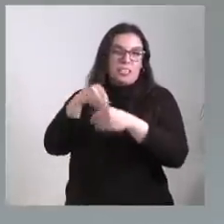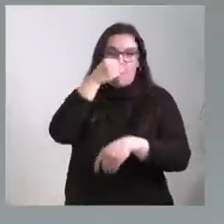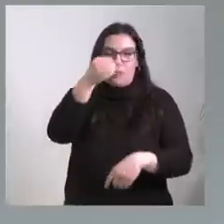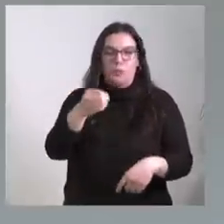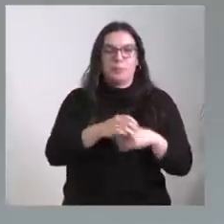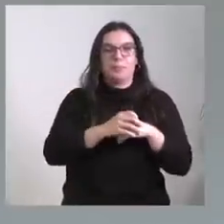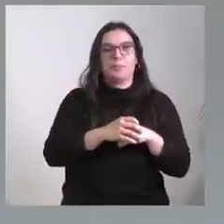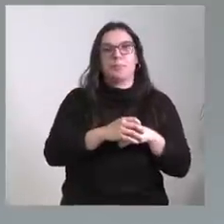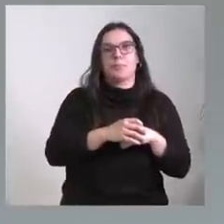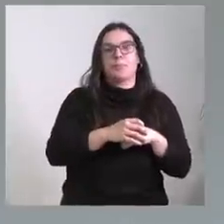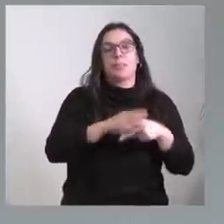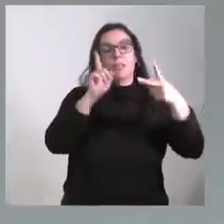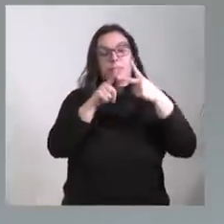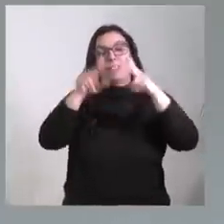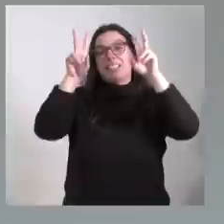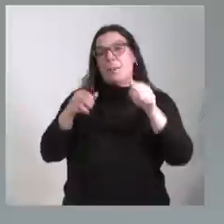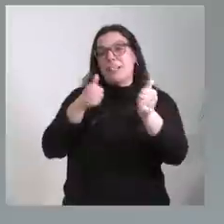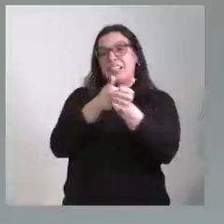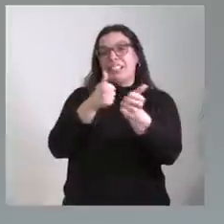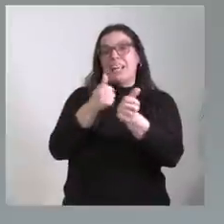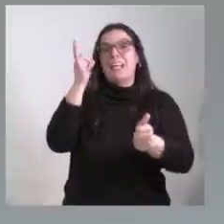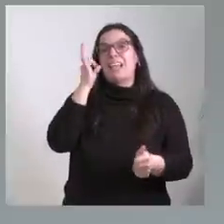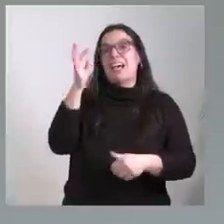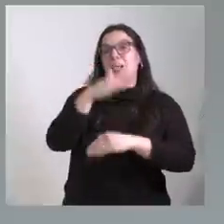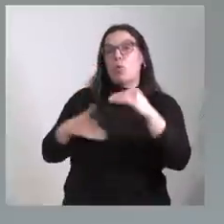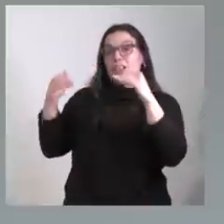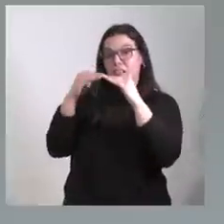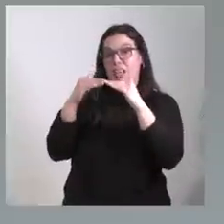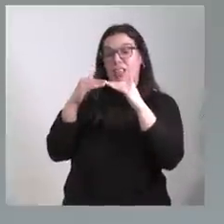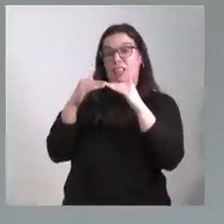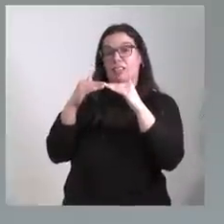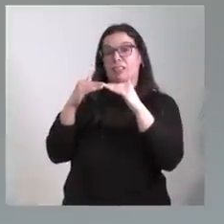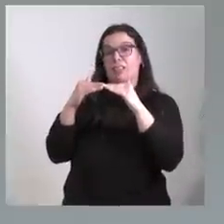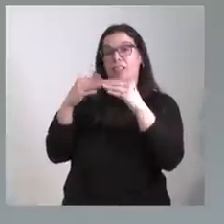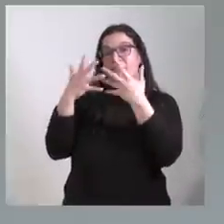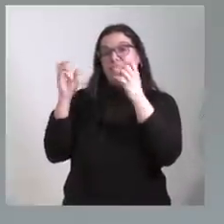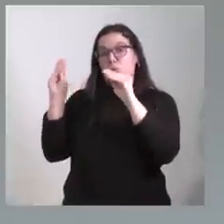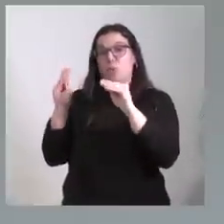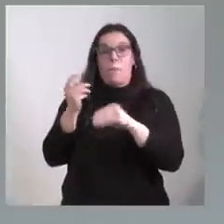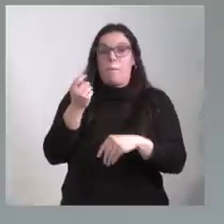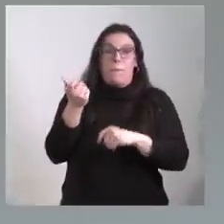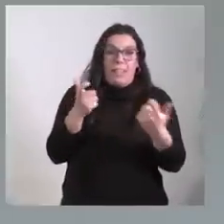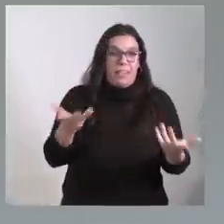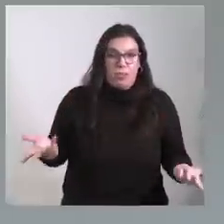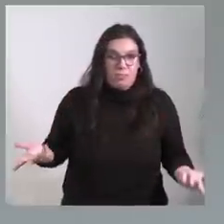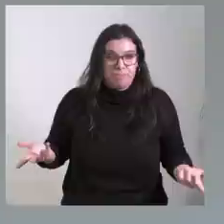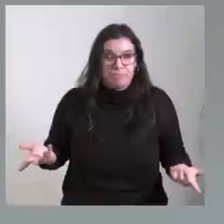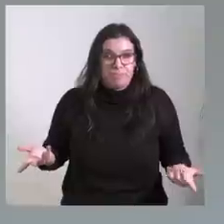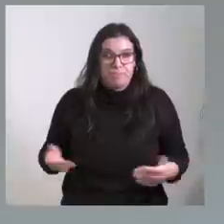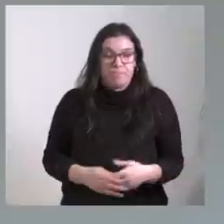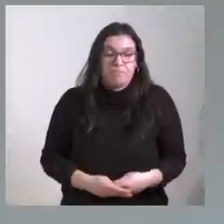las palabras de la secretaría de igualdad que usted plantea es que ocurre un poco del estilo